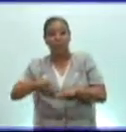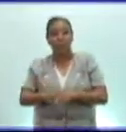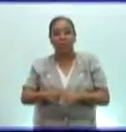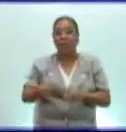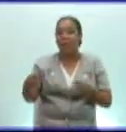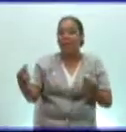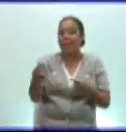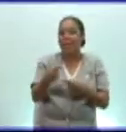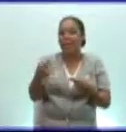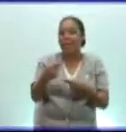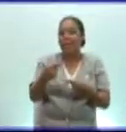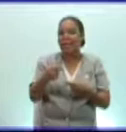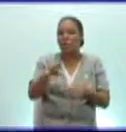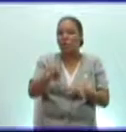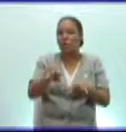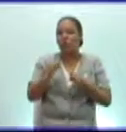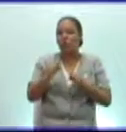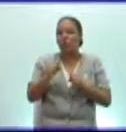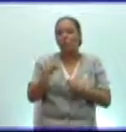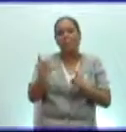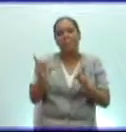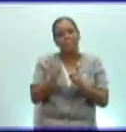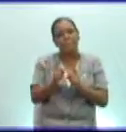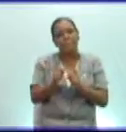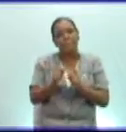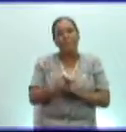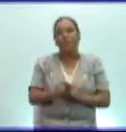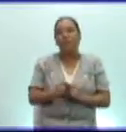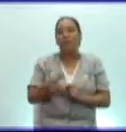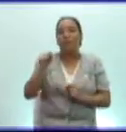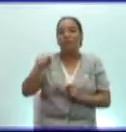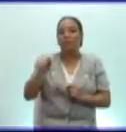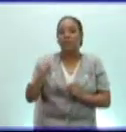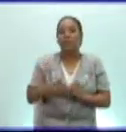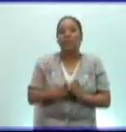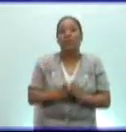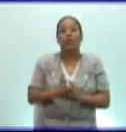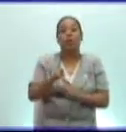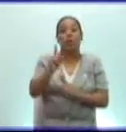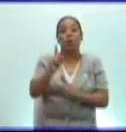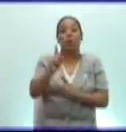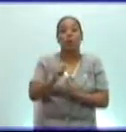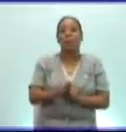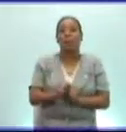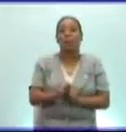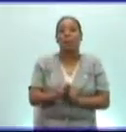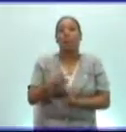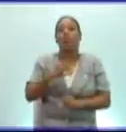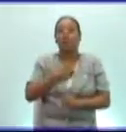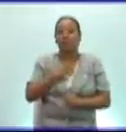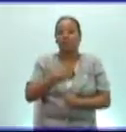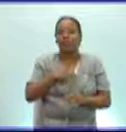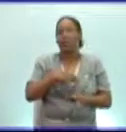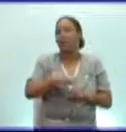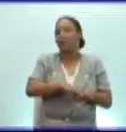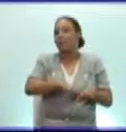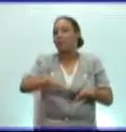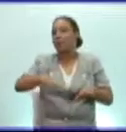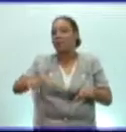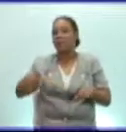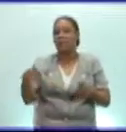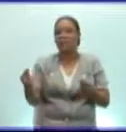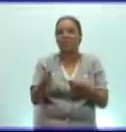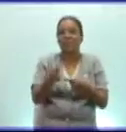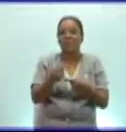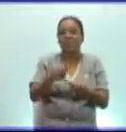de consumir parcialmente ese aumento. Por supuesto, tendrá que desplazarse en el sentido inverso,